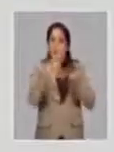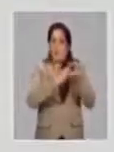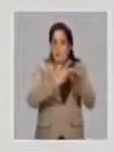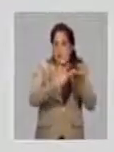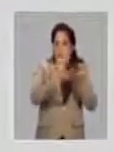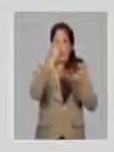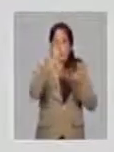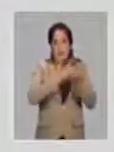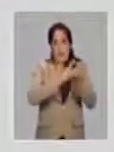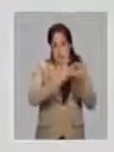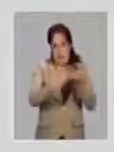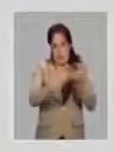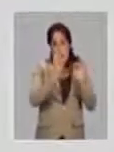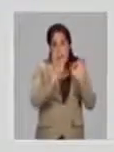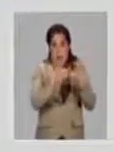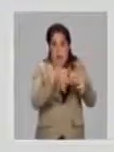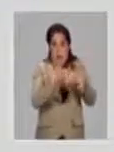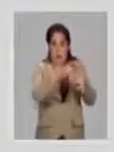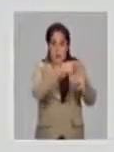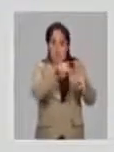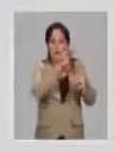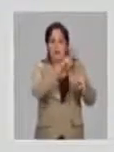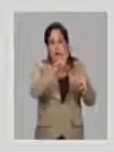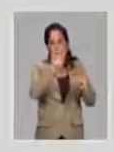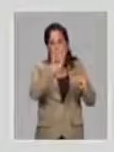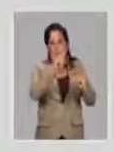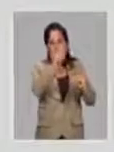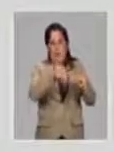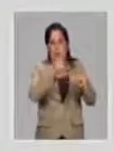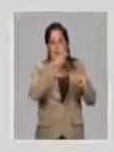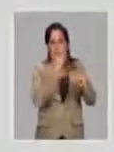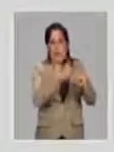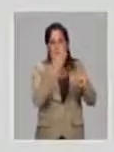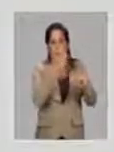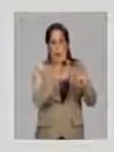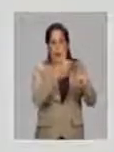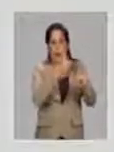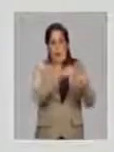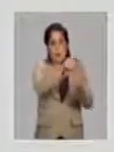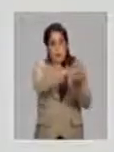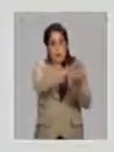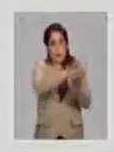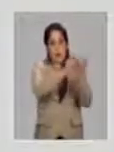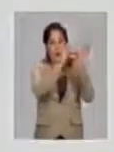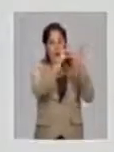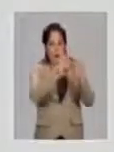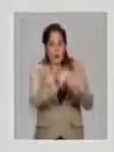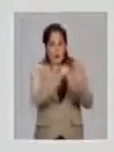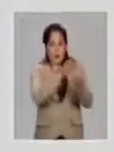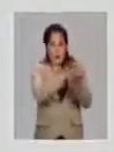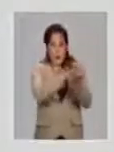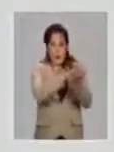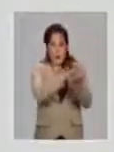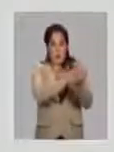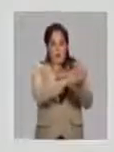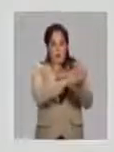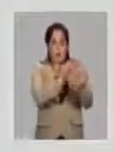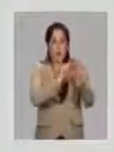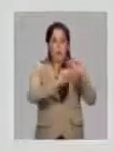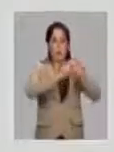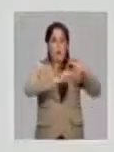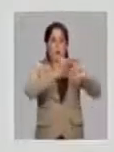por aplicar la tercera dosis a 330 de ellos, y que se han ido acumulando resultados que son los que se